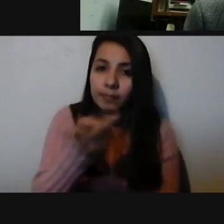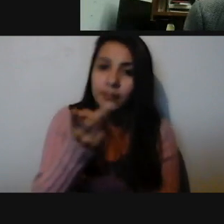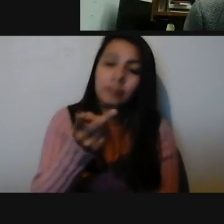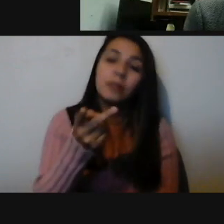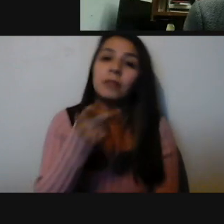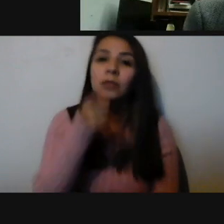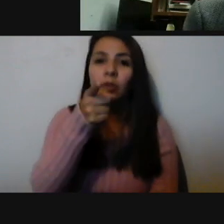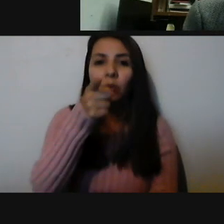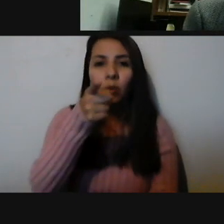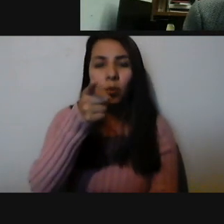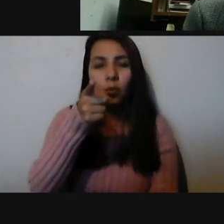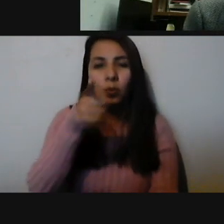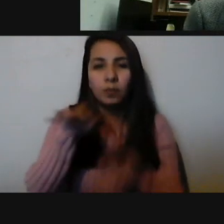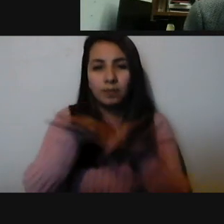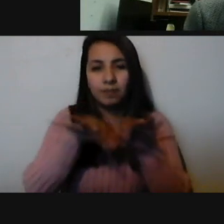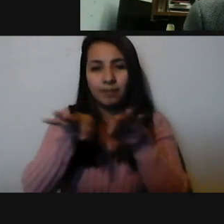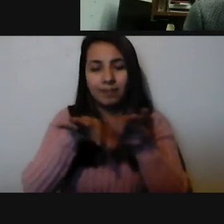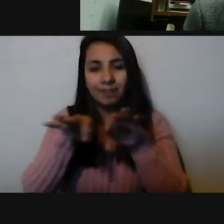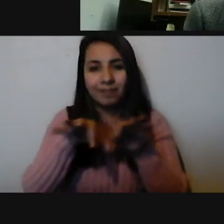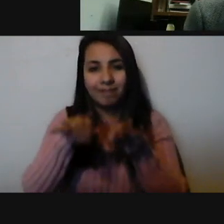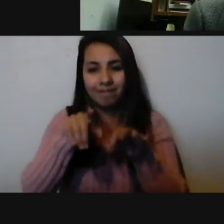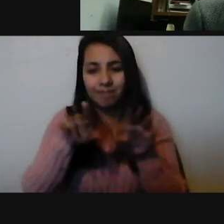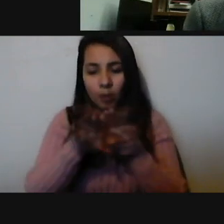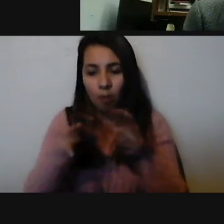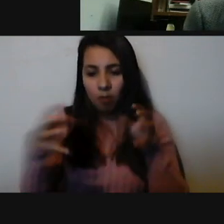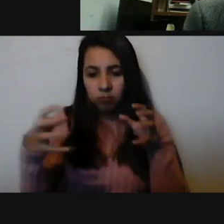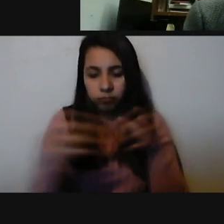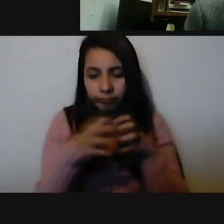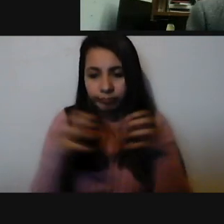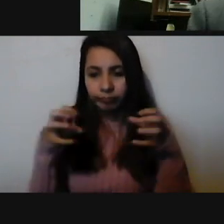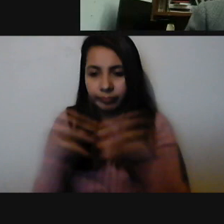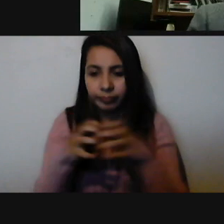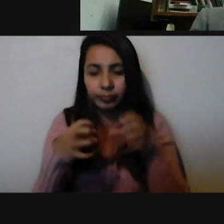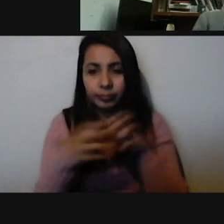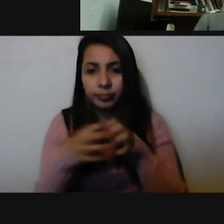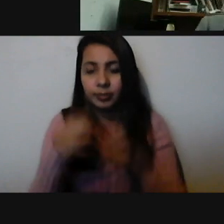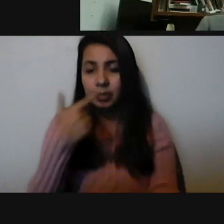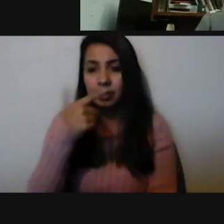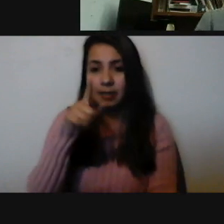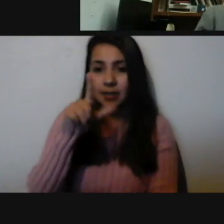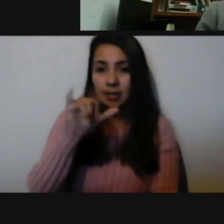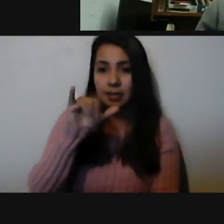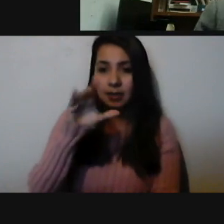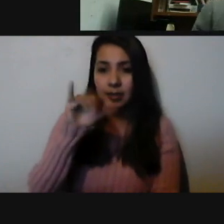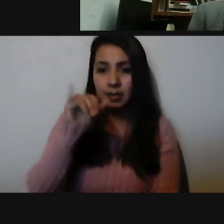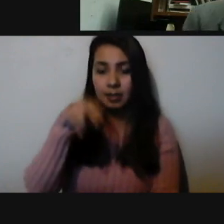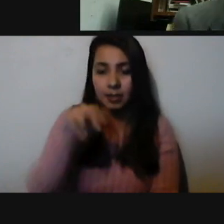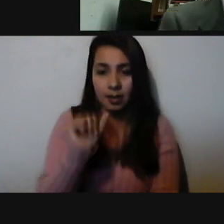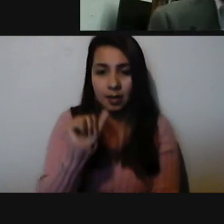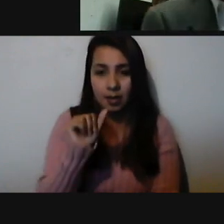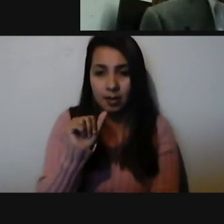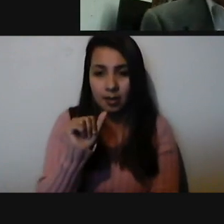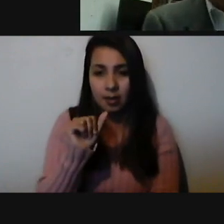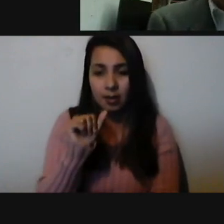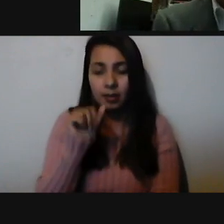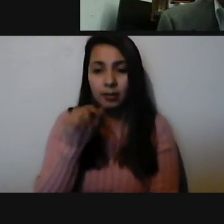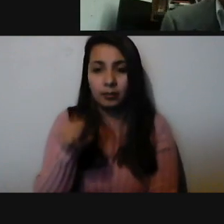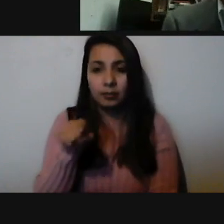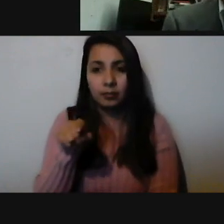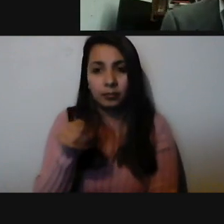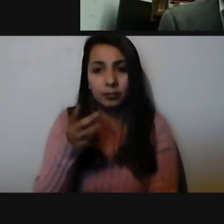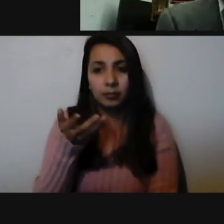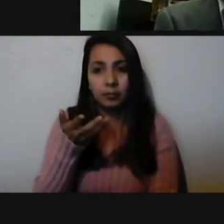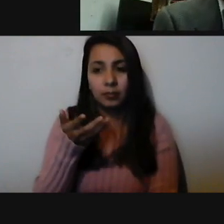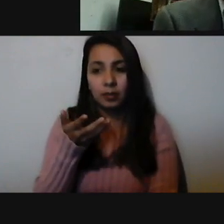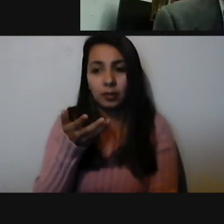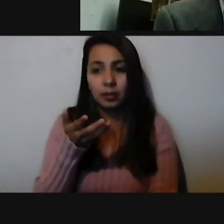Y otra pregunta es de lo que están trabajando, bueno, de autoensamblaje y eso, bueno, sabemos